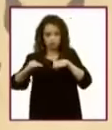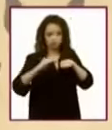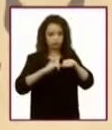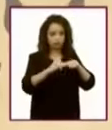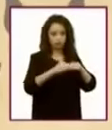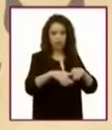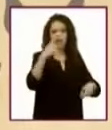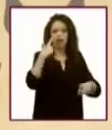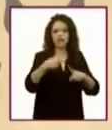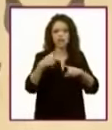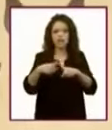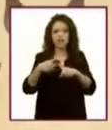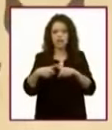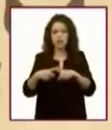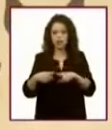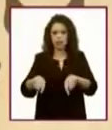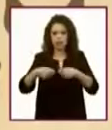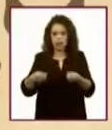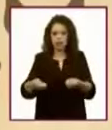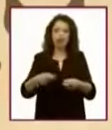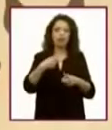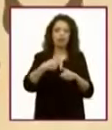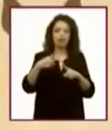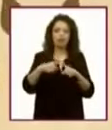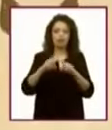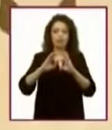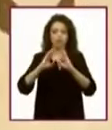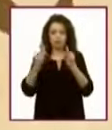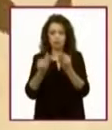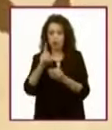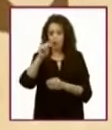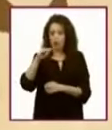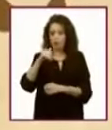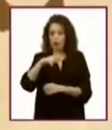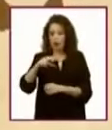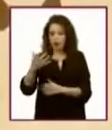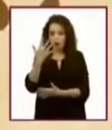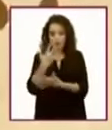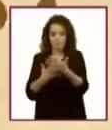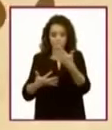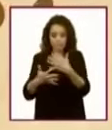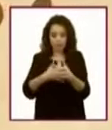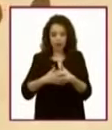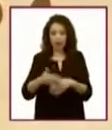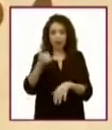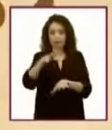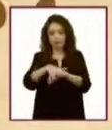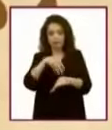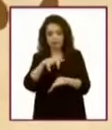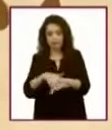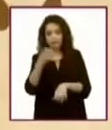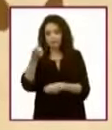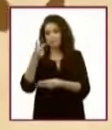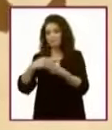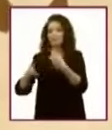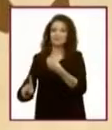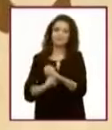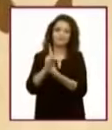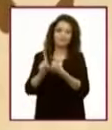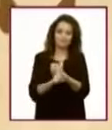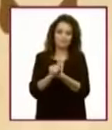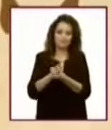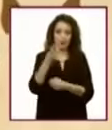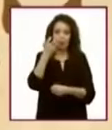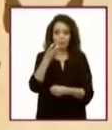los distintos tamaños de pies, brazos y manos, generaron problemas. Entonces, fabricaron instrumentos